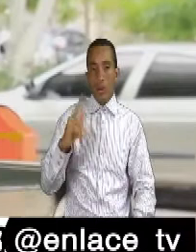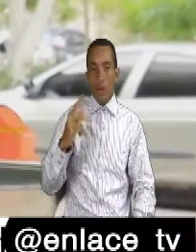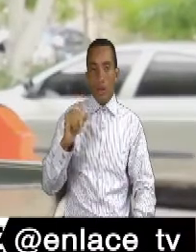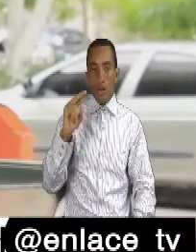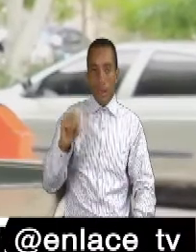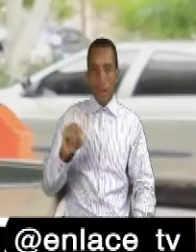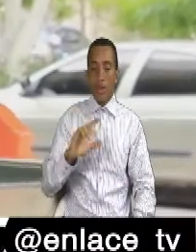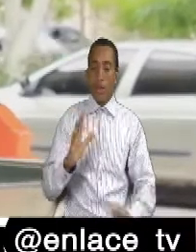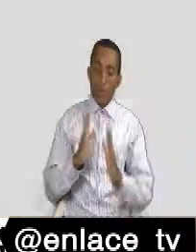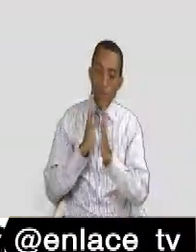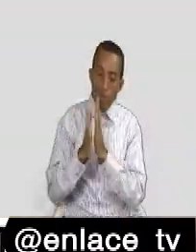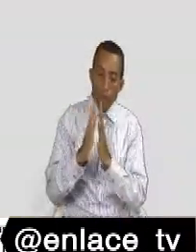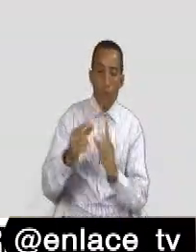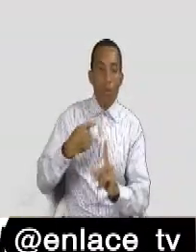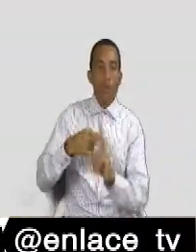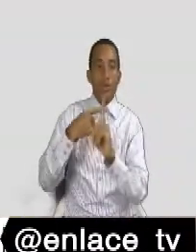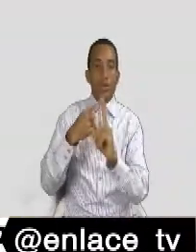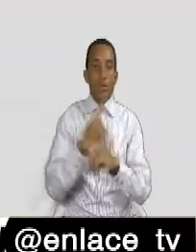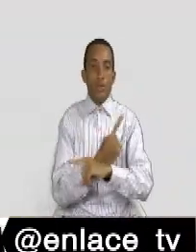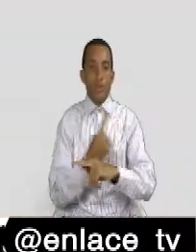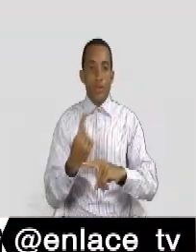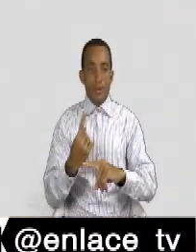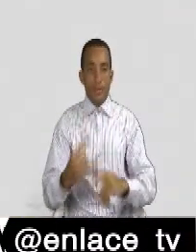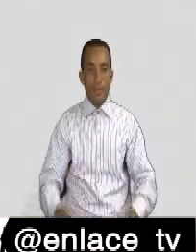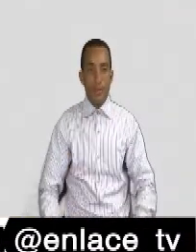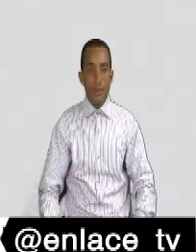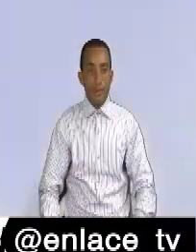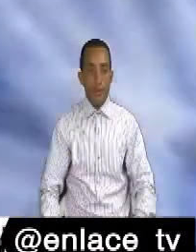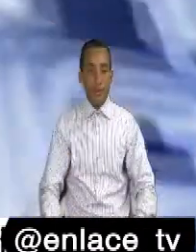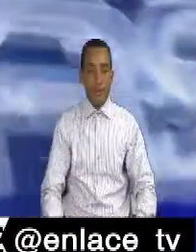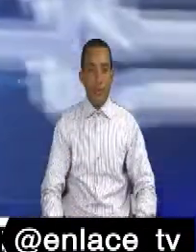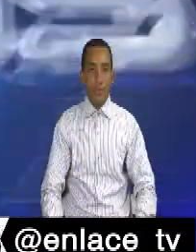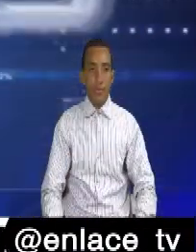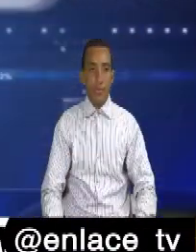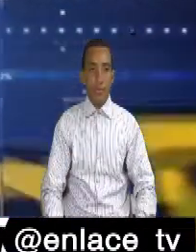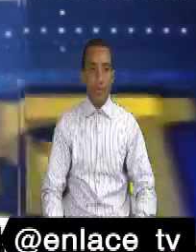nota positiva de la semana. Con el patrocinio de Impala Terminals.